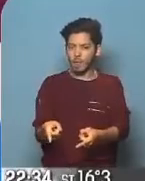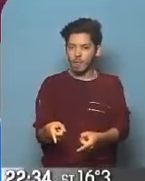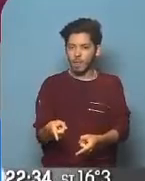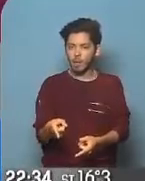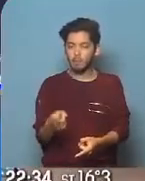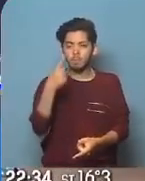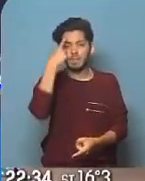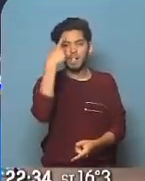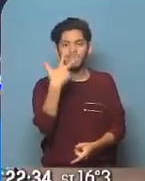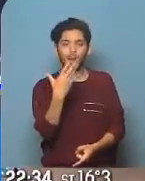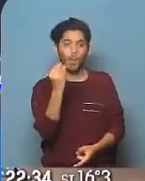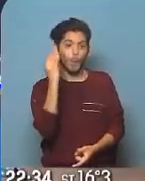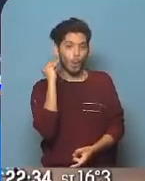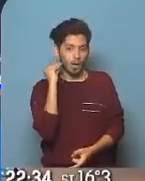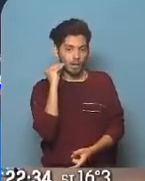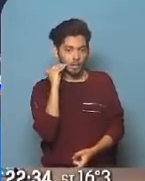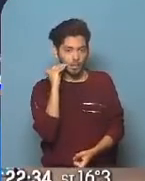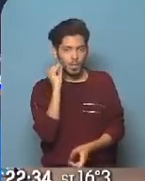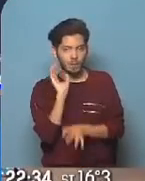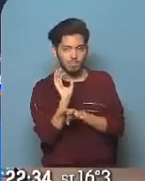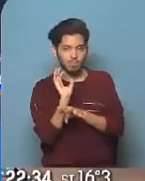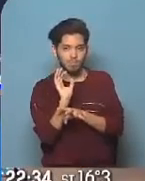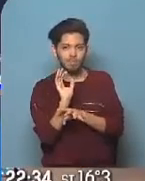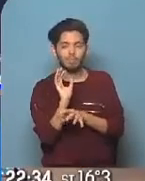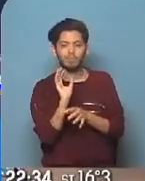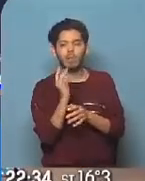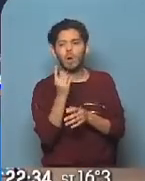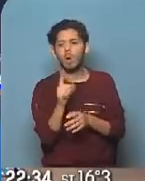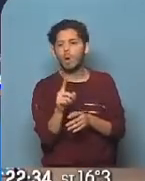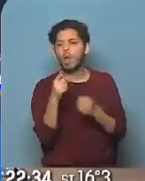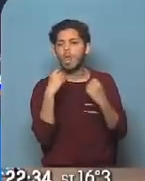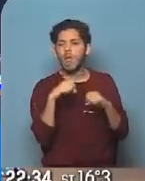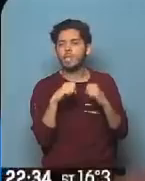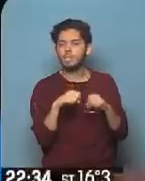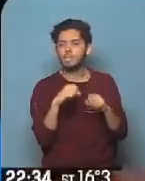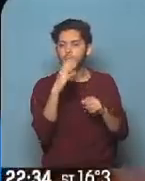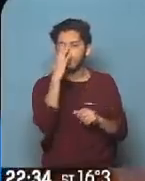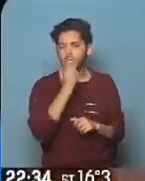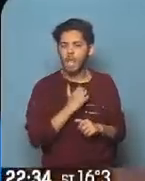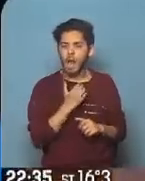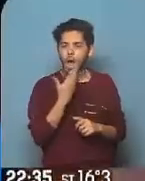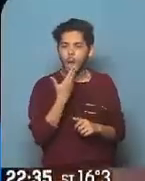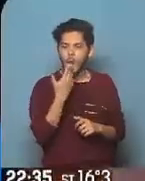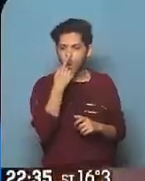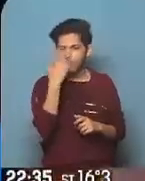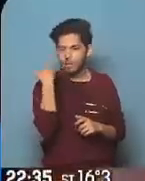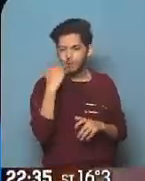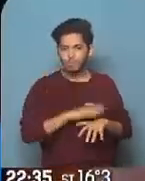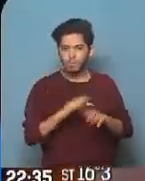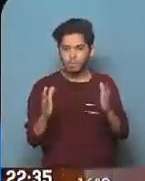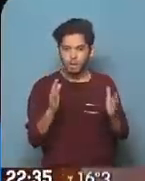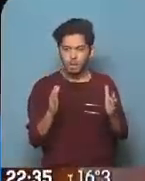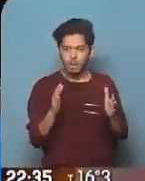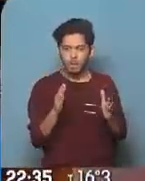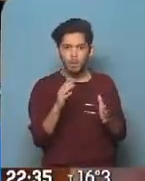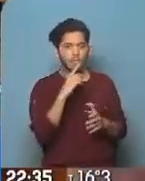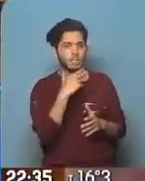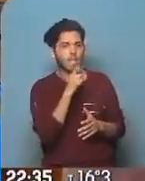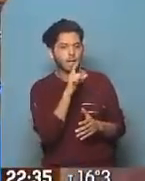veces que veíamos recién que ahí decía. ¿Y de qué clase de ejercicios militares podemos estar hablando en último tiempo, Natalia? Y